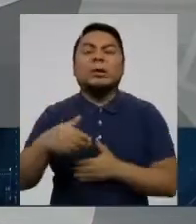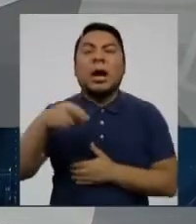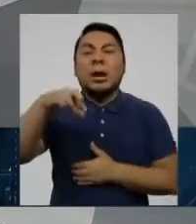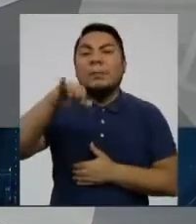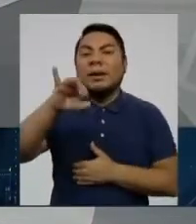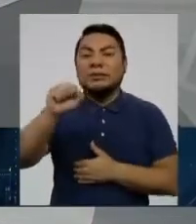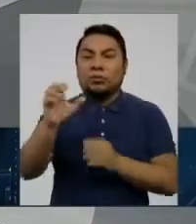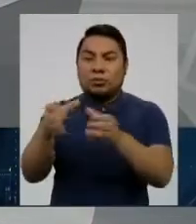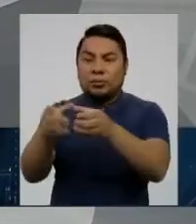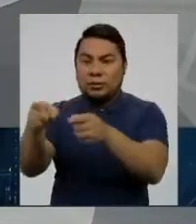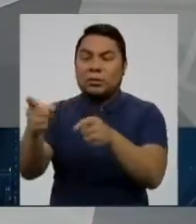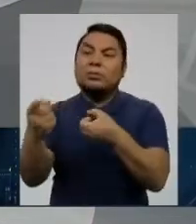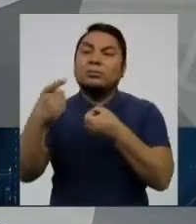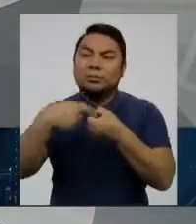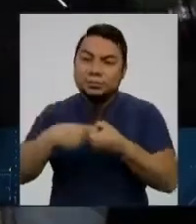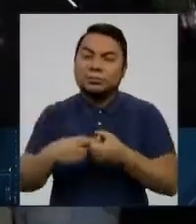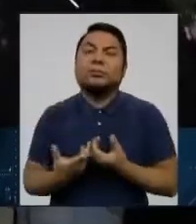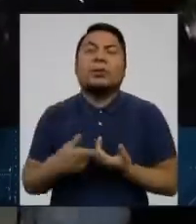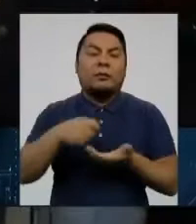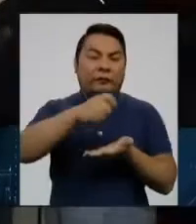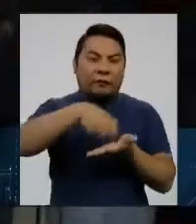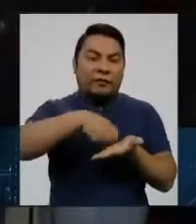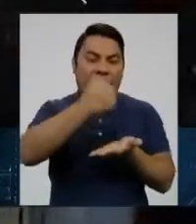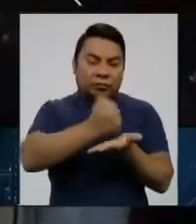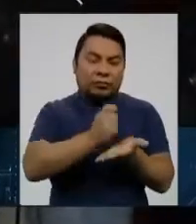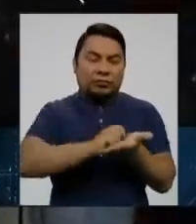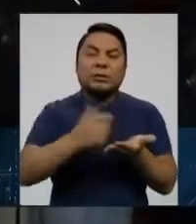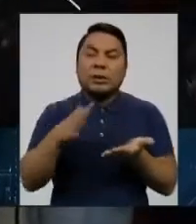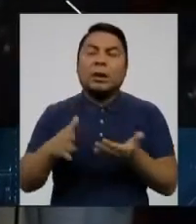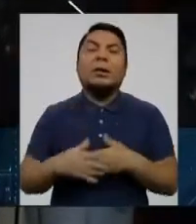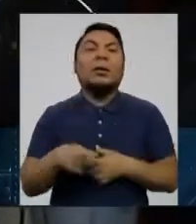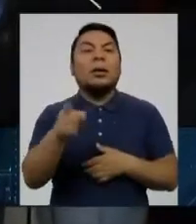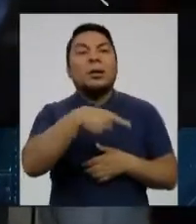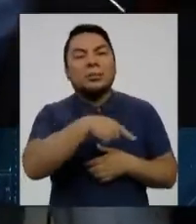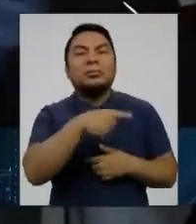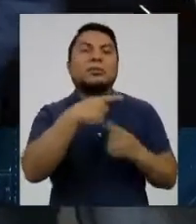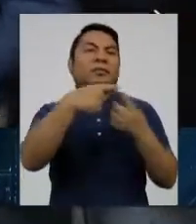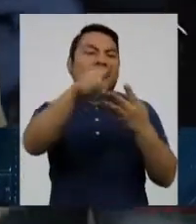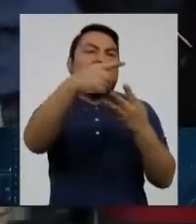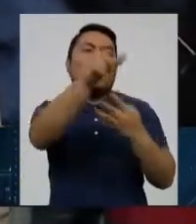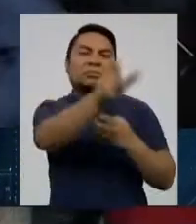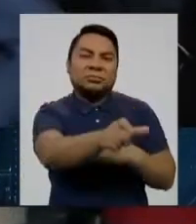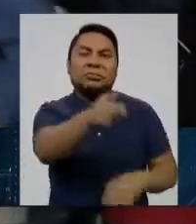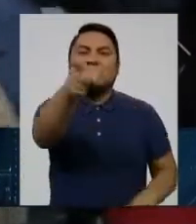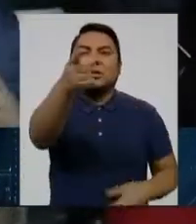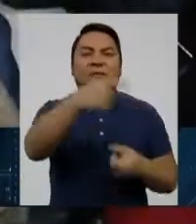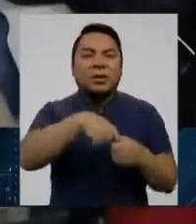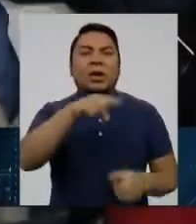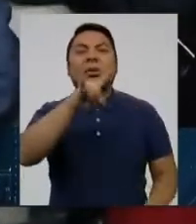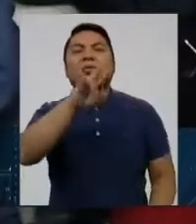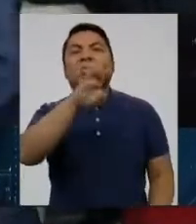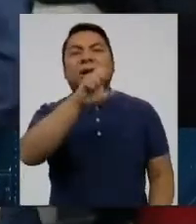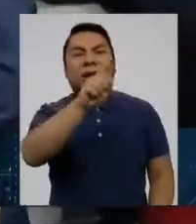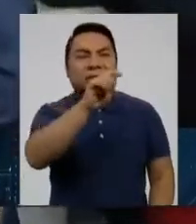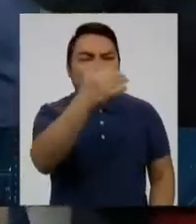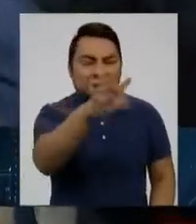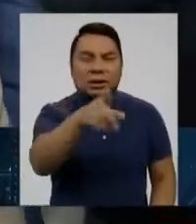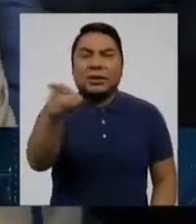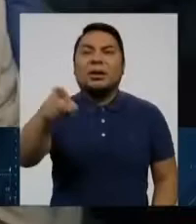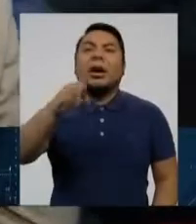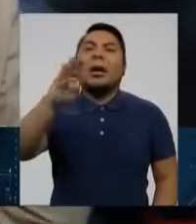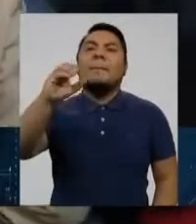Lo mismo ha hecho, como ya se ha informado, Daniel Urresti, Jaime Salinas, Roberto Gómez Vaca,